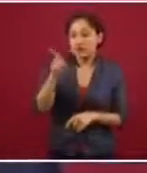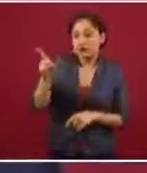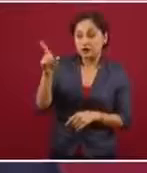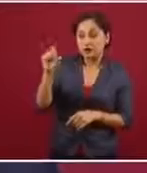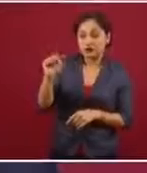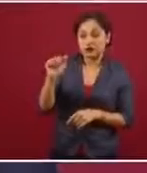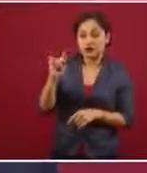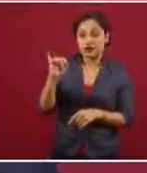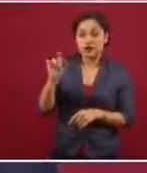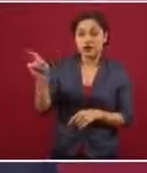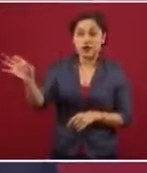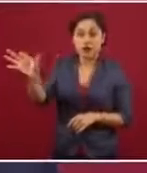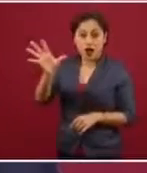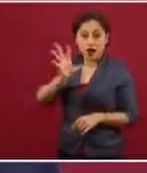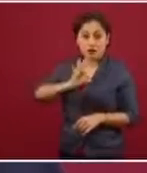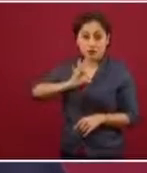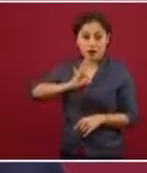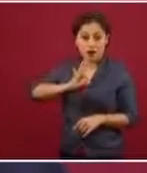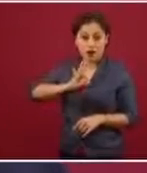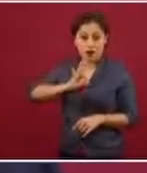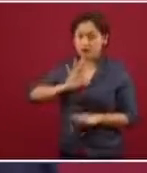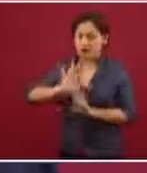informes,